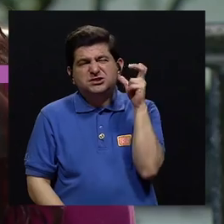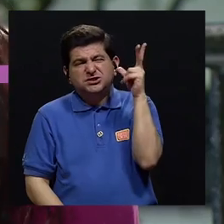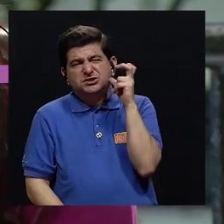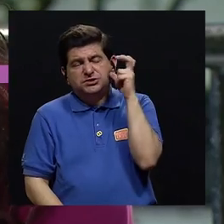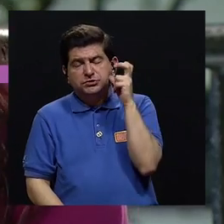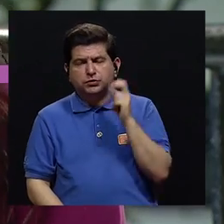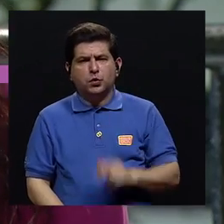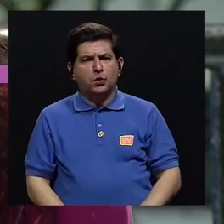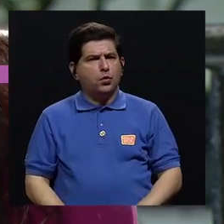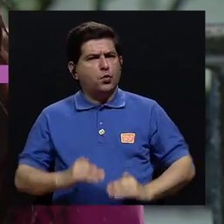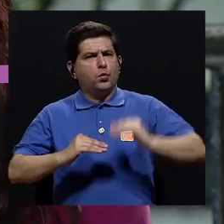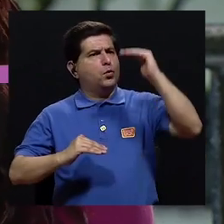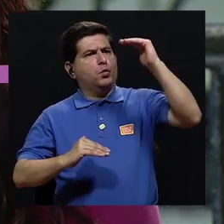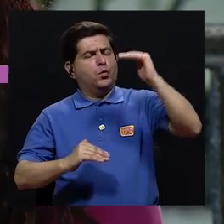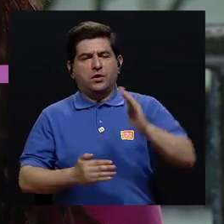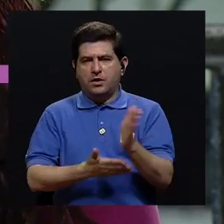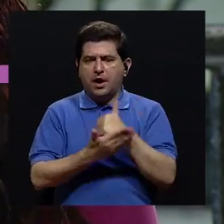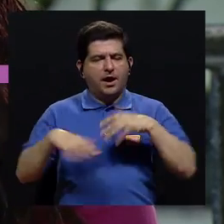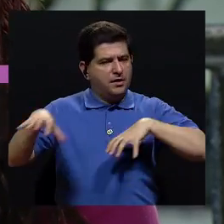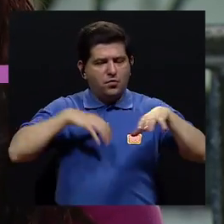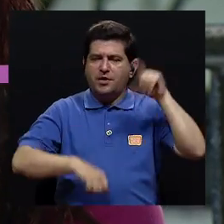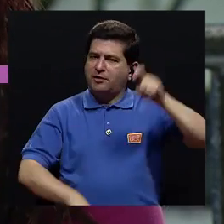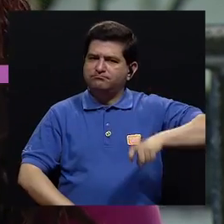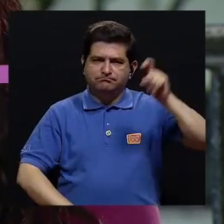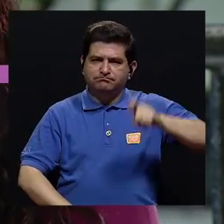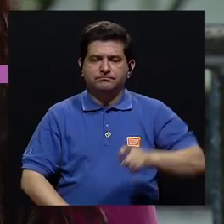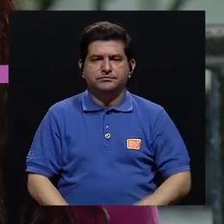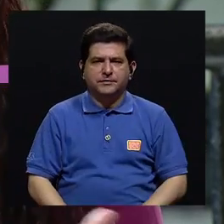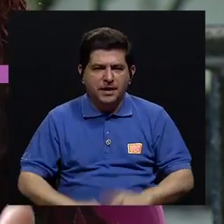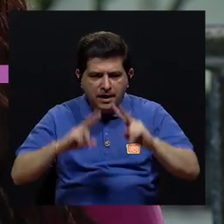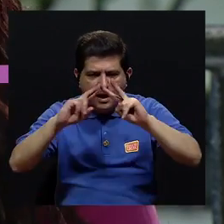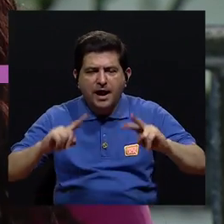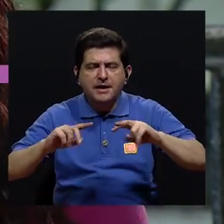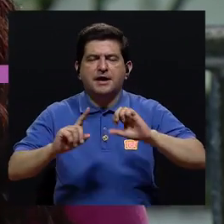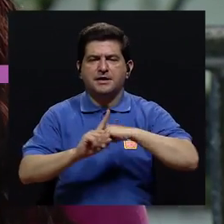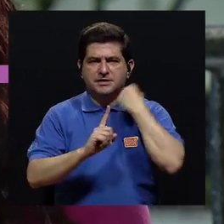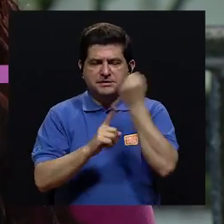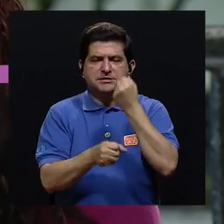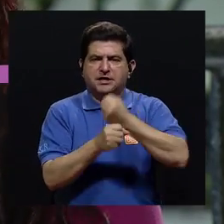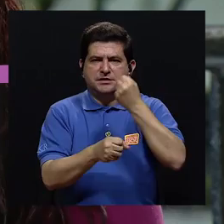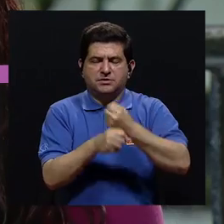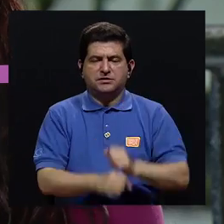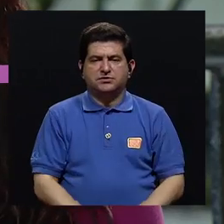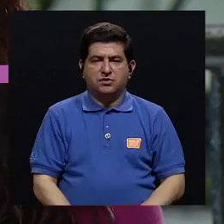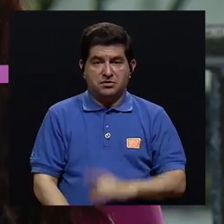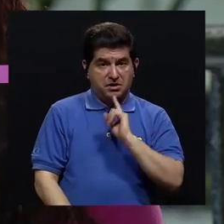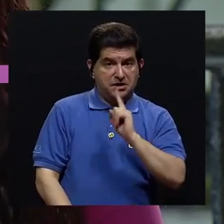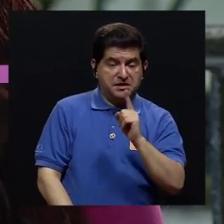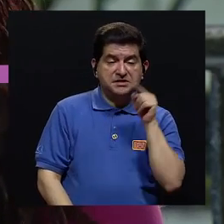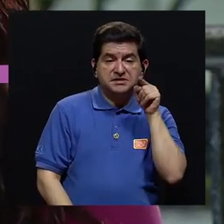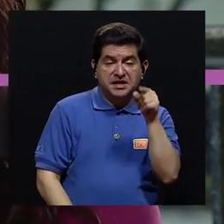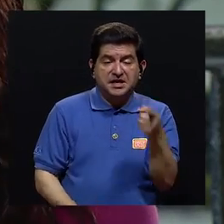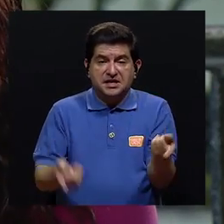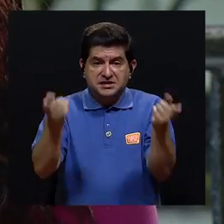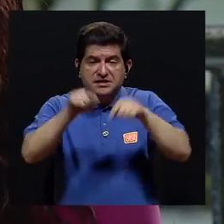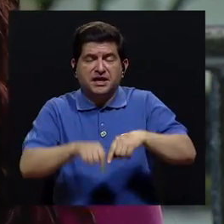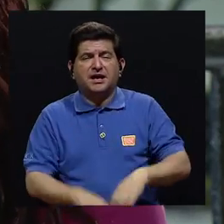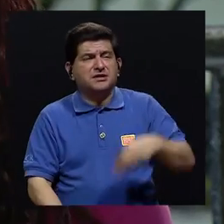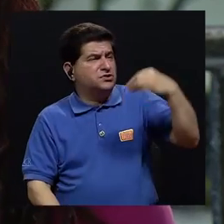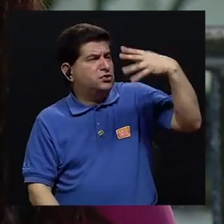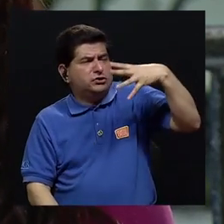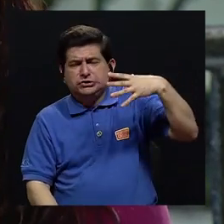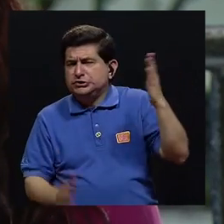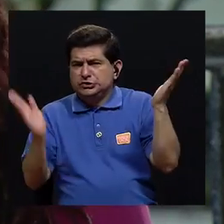ruido, es crítico. Entonces, tenemos que tomar alguna medida. Analiza las condiciones de trabajo y dice, bueno, aquí tenemos